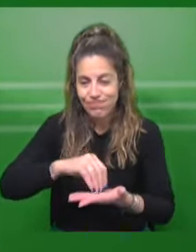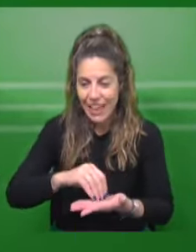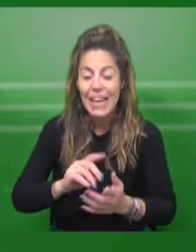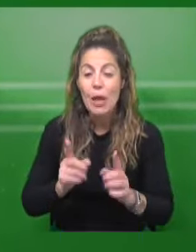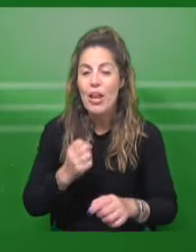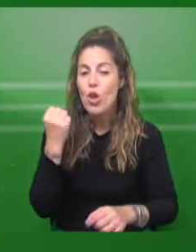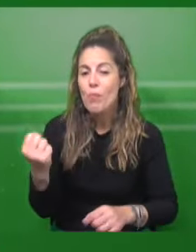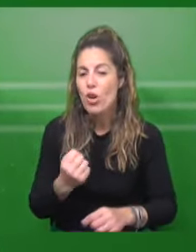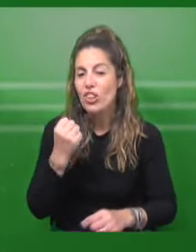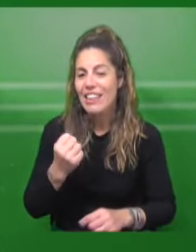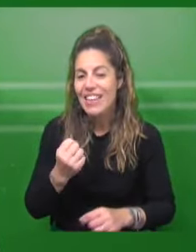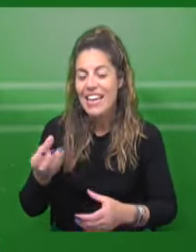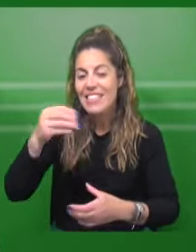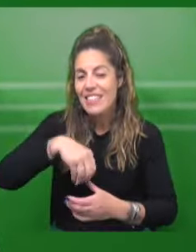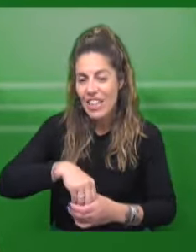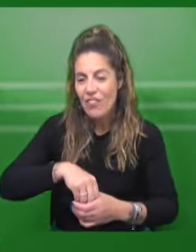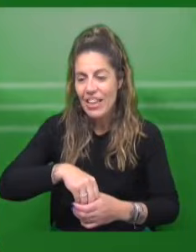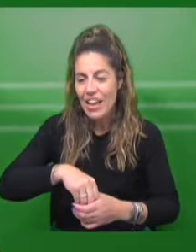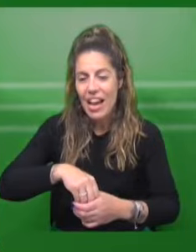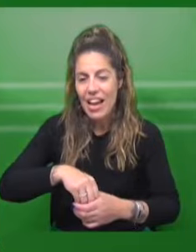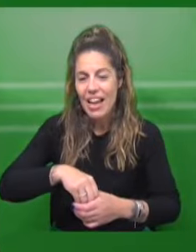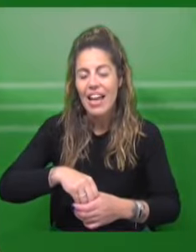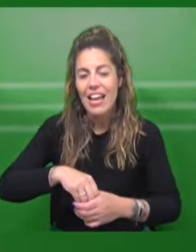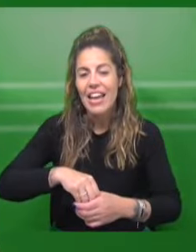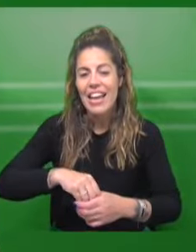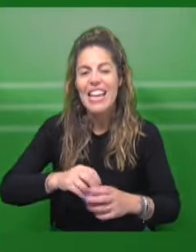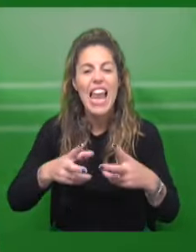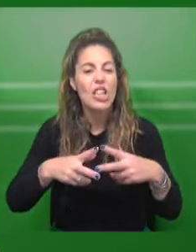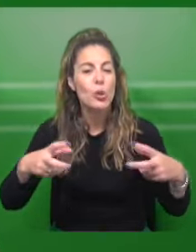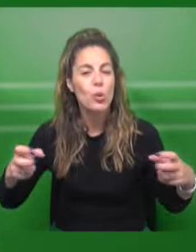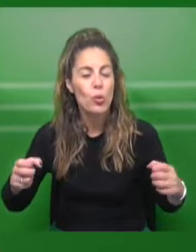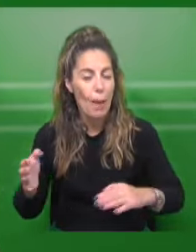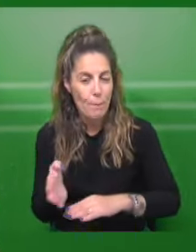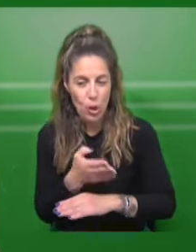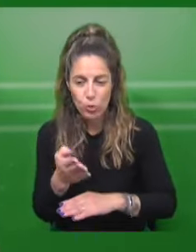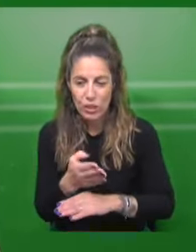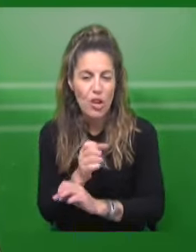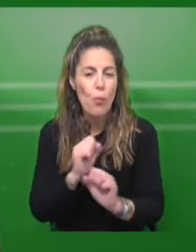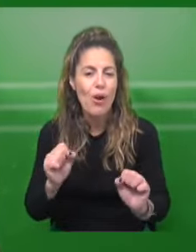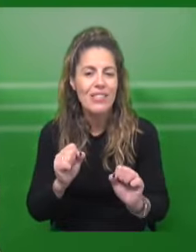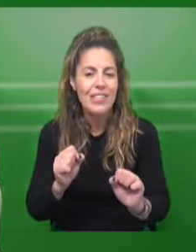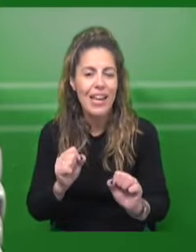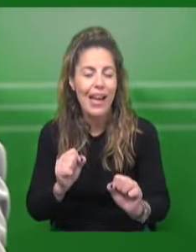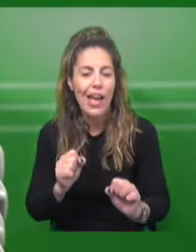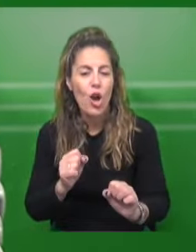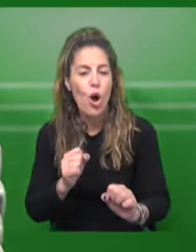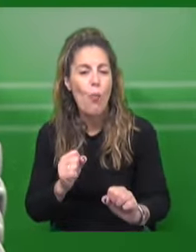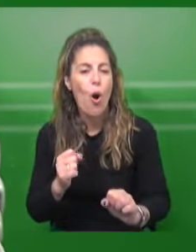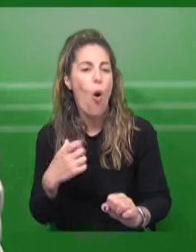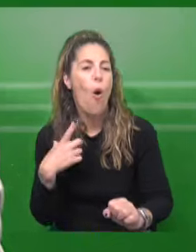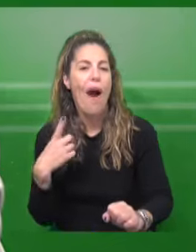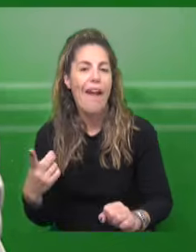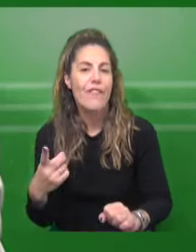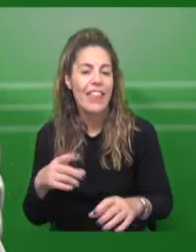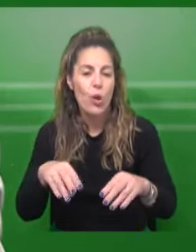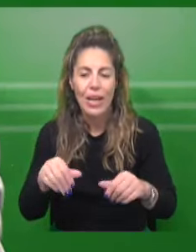importante es que se intervenga en el tipo en el sobre todo en la estructura productiva no puede ser terrateniente no puede ser latifundio